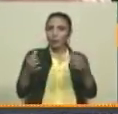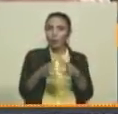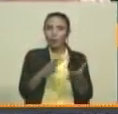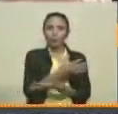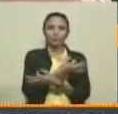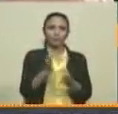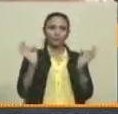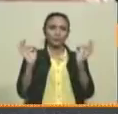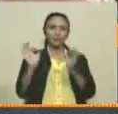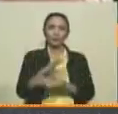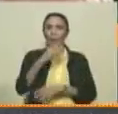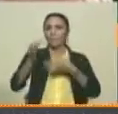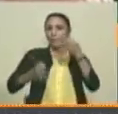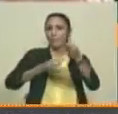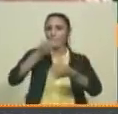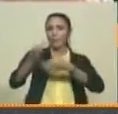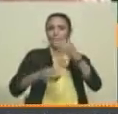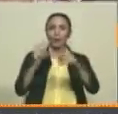campeón.